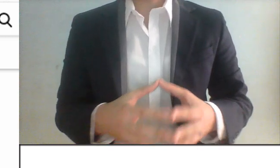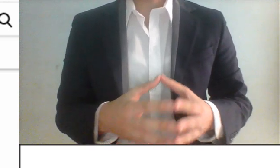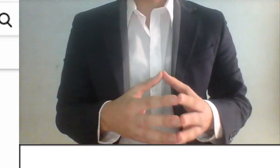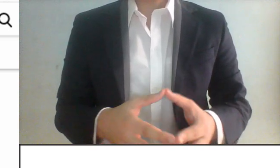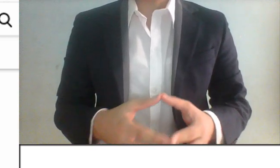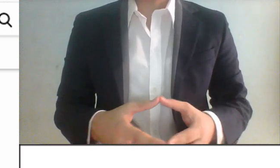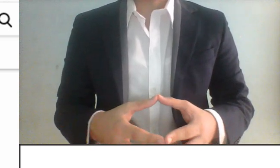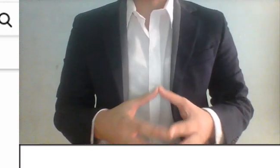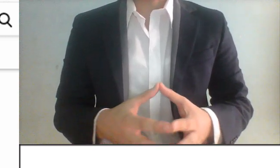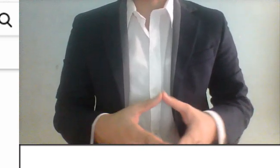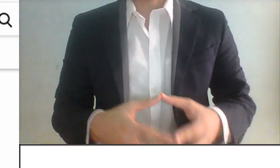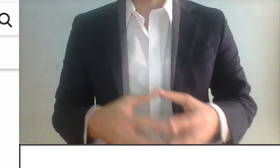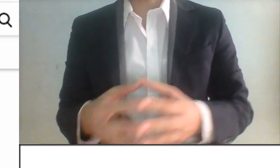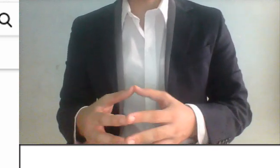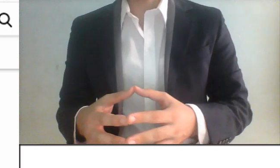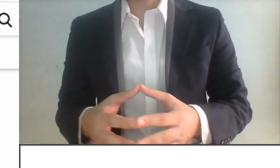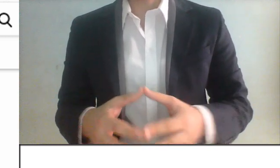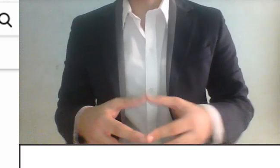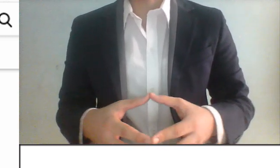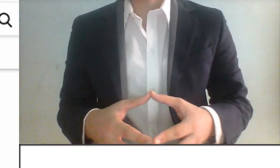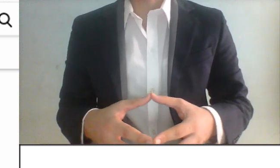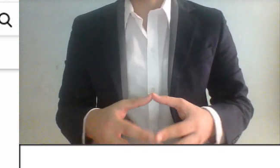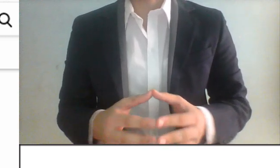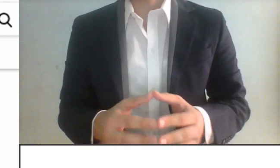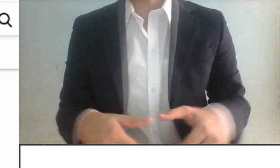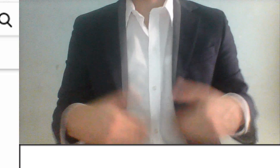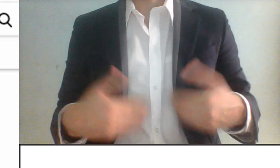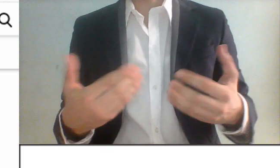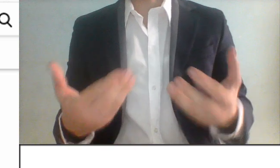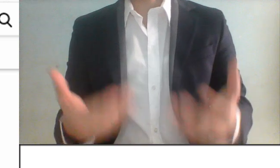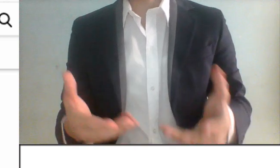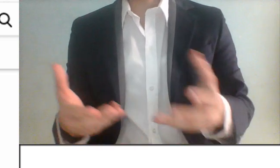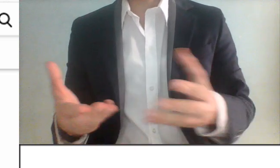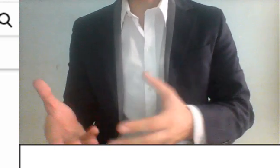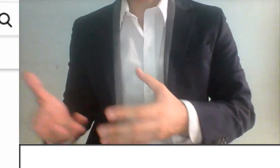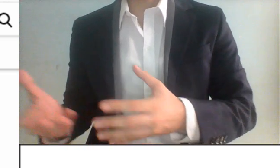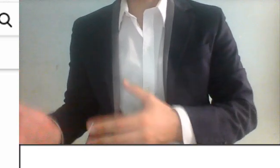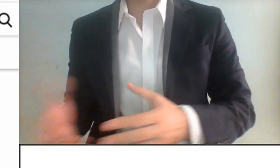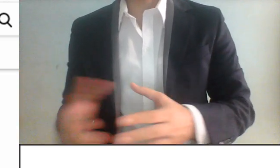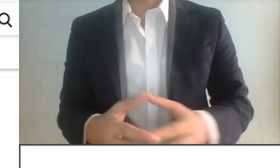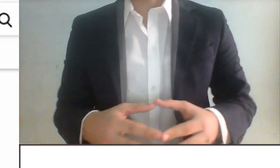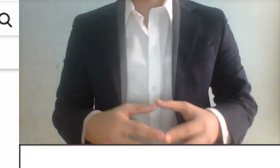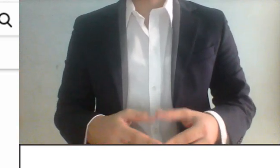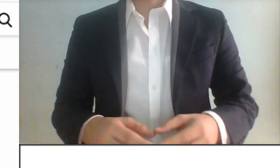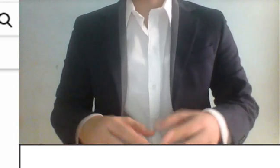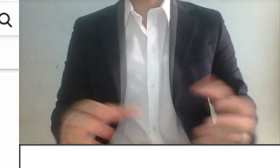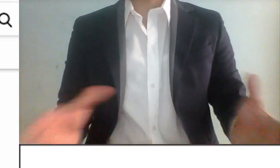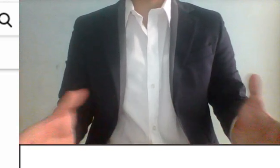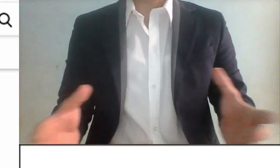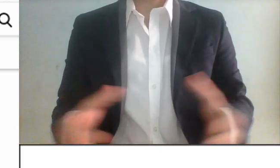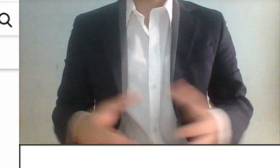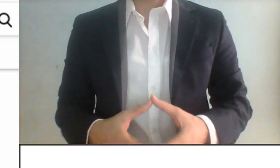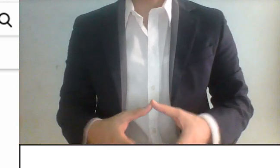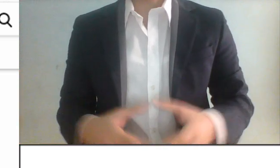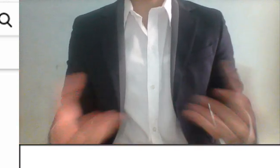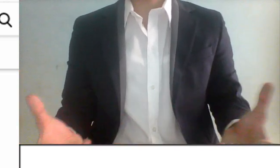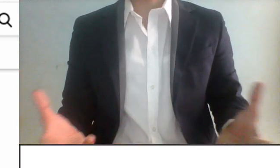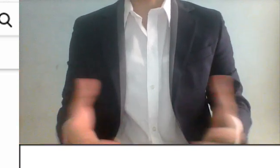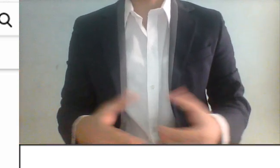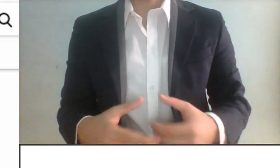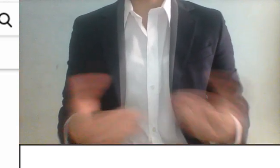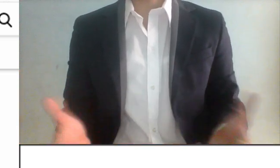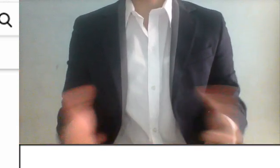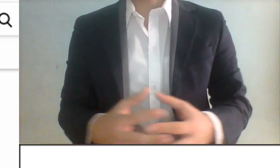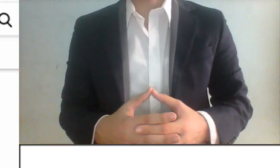estos recursos o se dio estos recursos los cuales correspondían a 5 mil millones de pesos entonces lo que podemos destacar es que